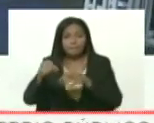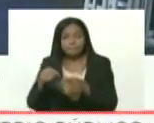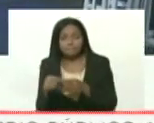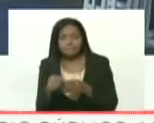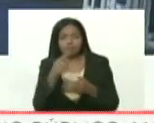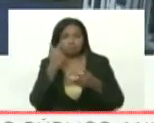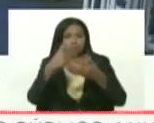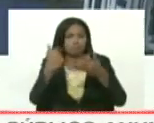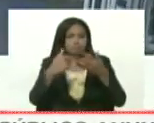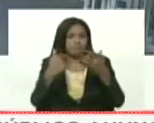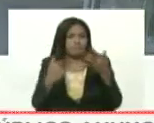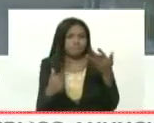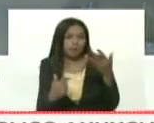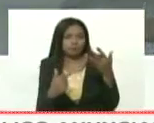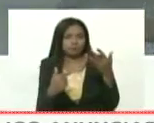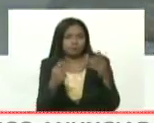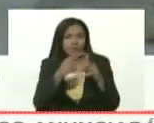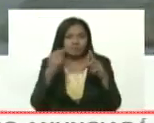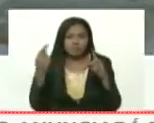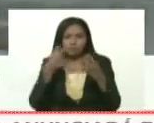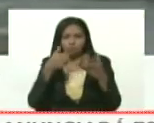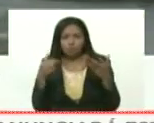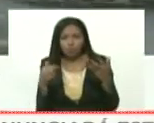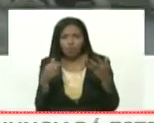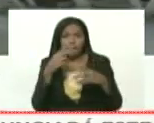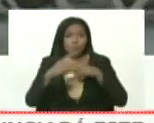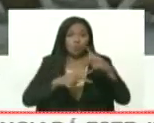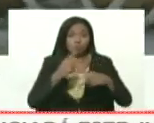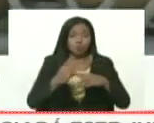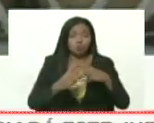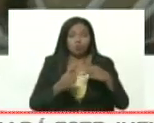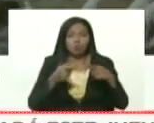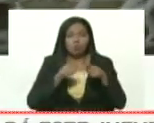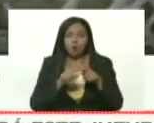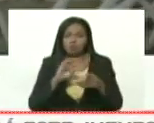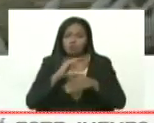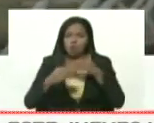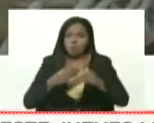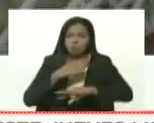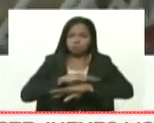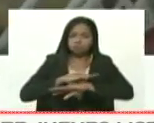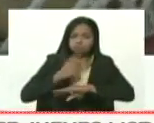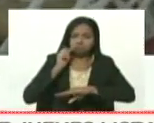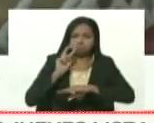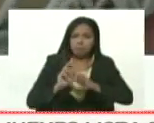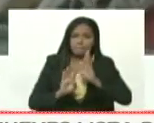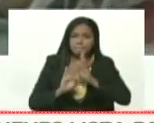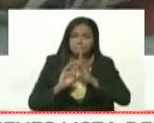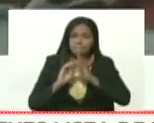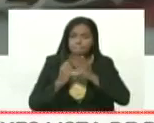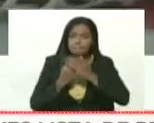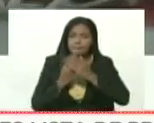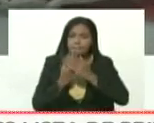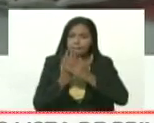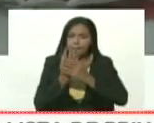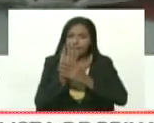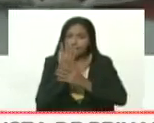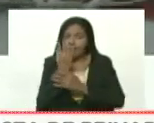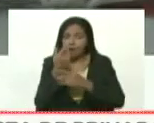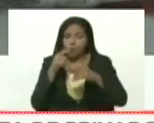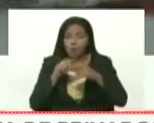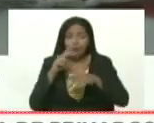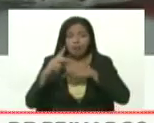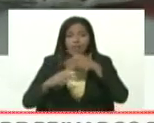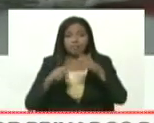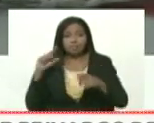hortalizas, trigo, papa, y vemos entonces a lo largo del proceso productivo cómo se comporta el cultivo, el manejo de las aguas, inclusive el transporte